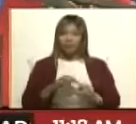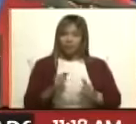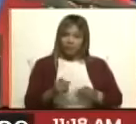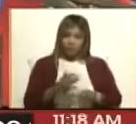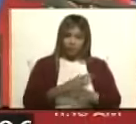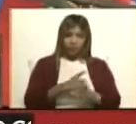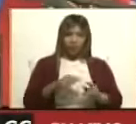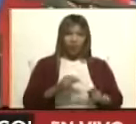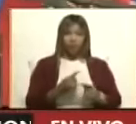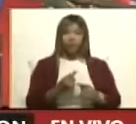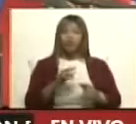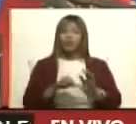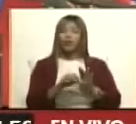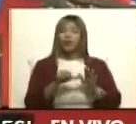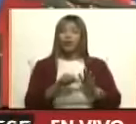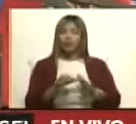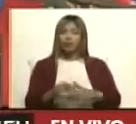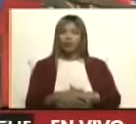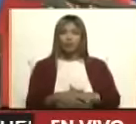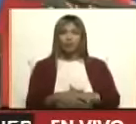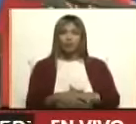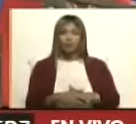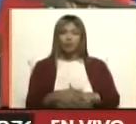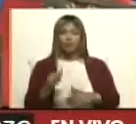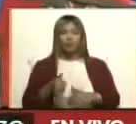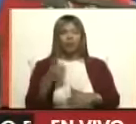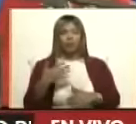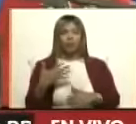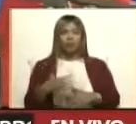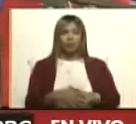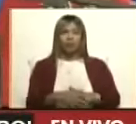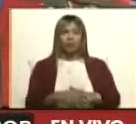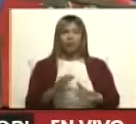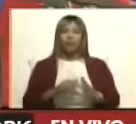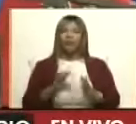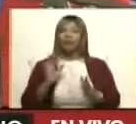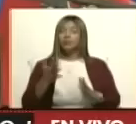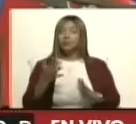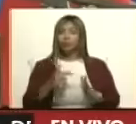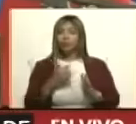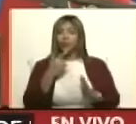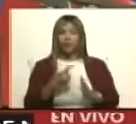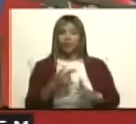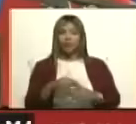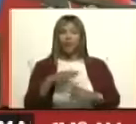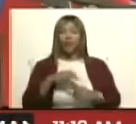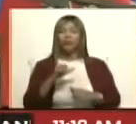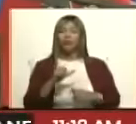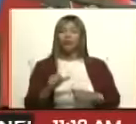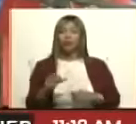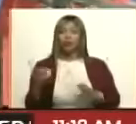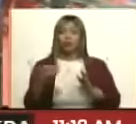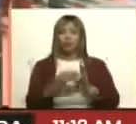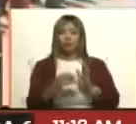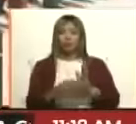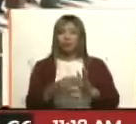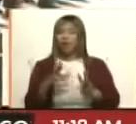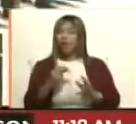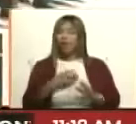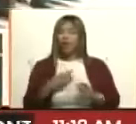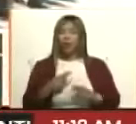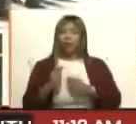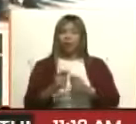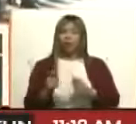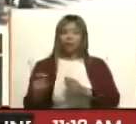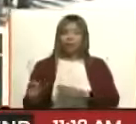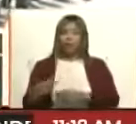y especialmente los artículos fundamentales, entre esos el artículo 5, dice que la soberanía reside intransferiblemente en